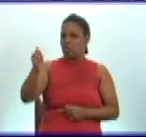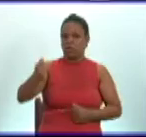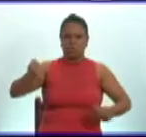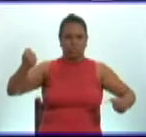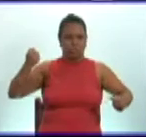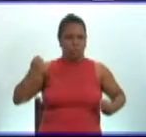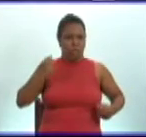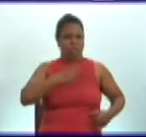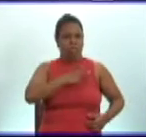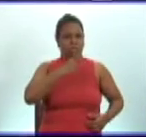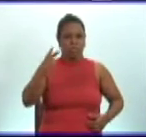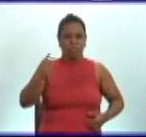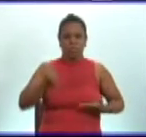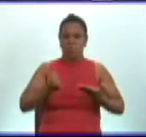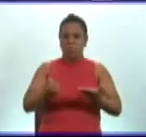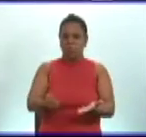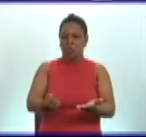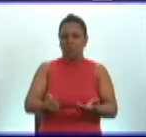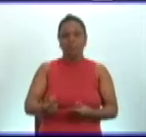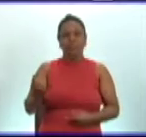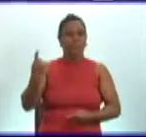Esos deben estar haciendo de las suyas por ahí.